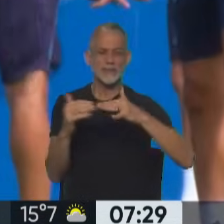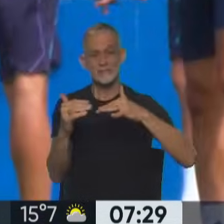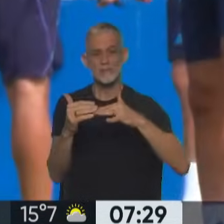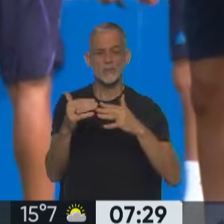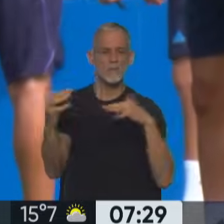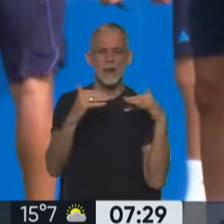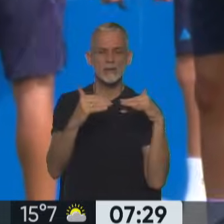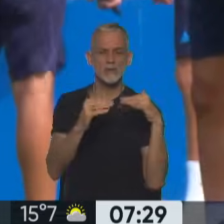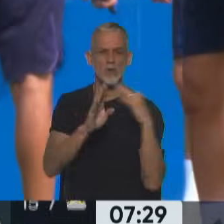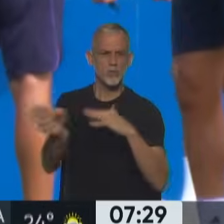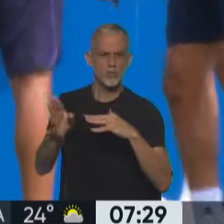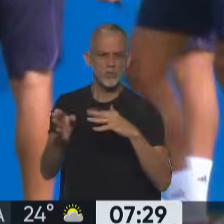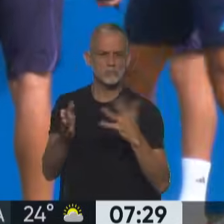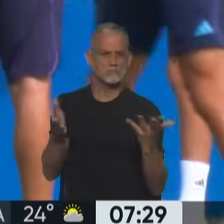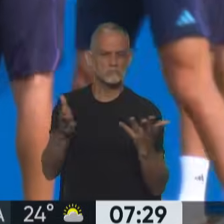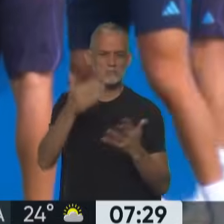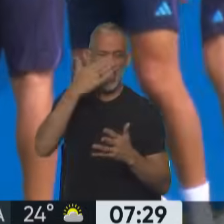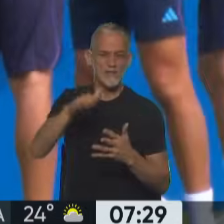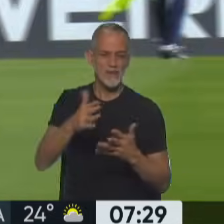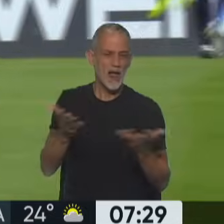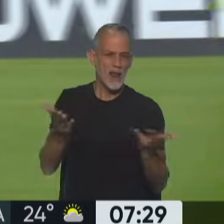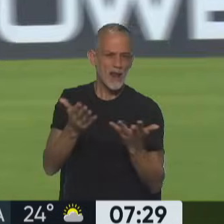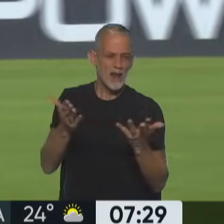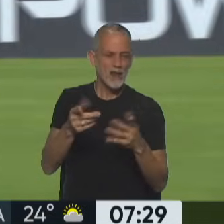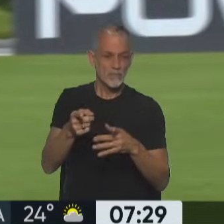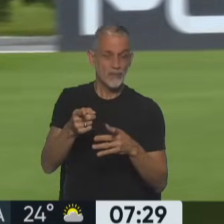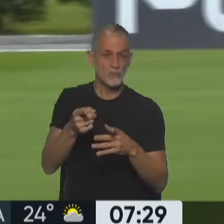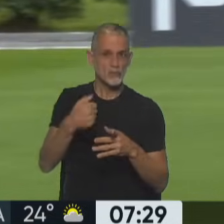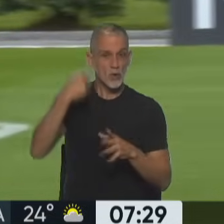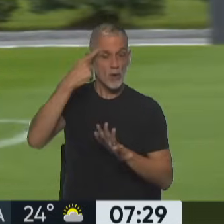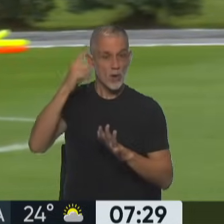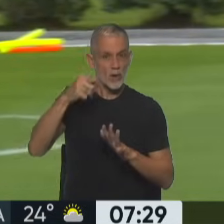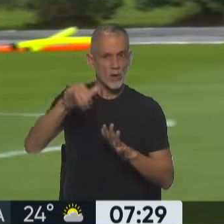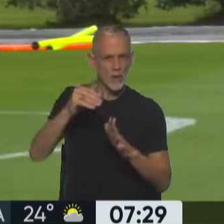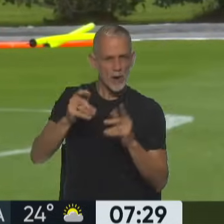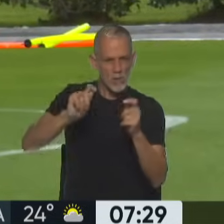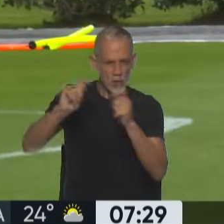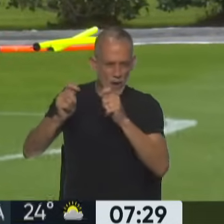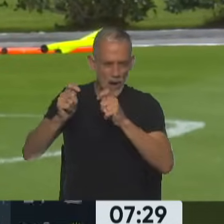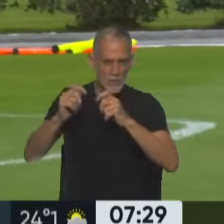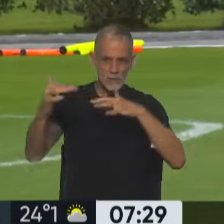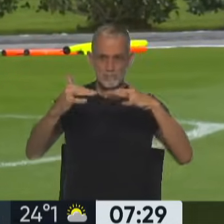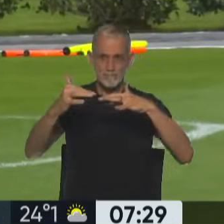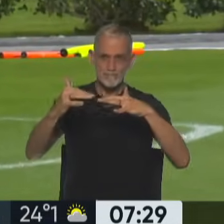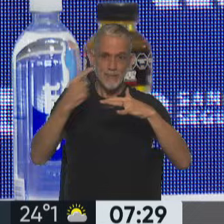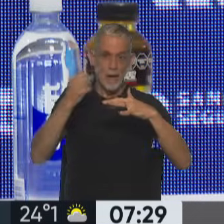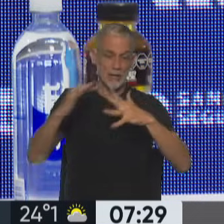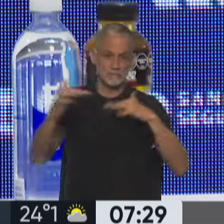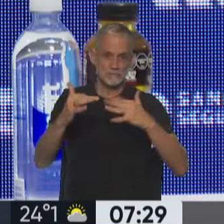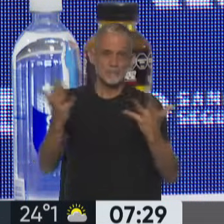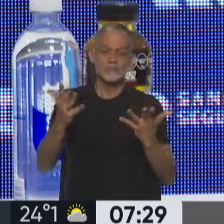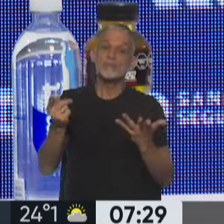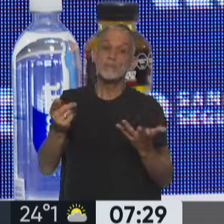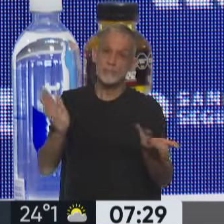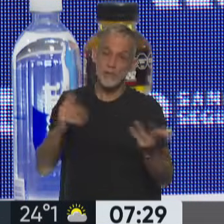partido muy directo. Al final, también lo que tiene esta selección, que se va acoplando a lo que se encuentra. Hay veces que hemos sufrido